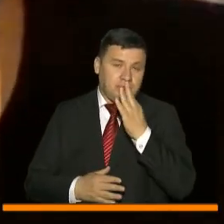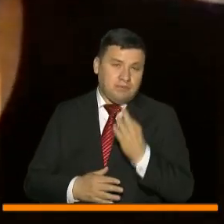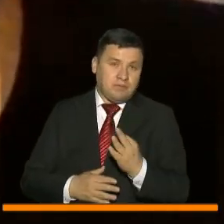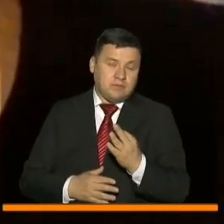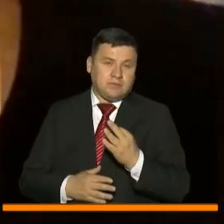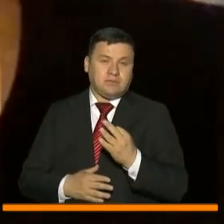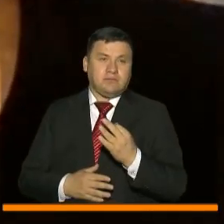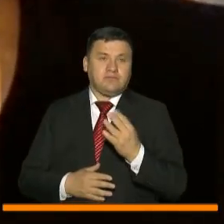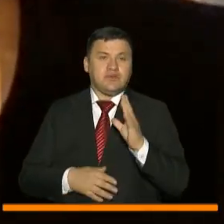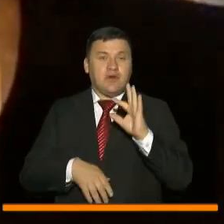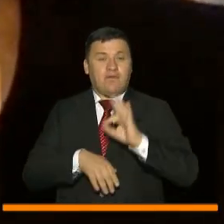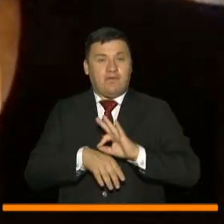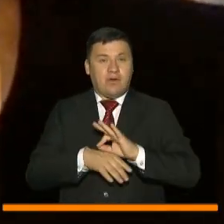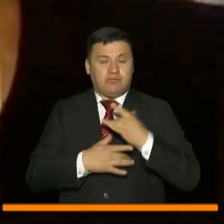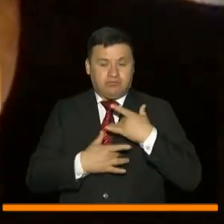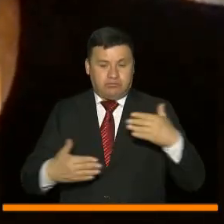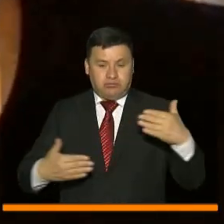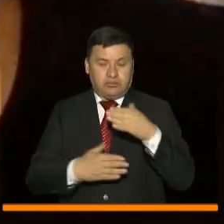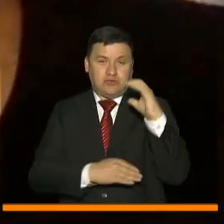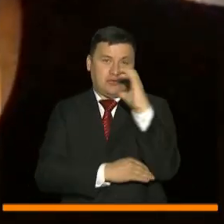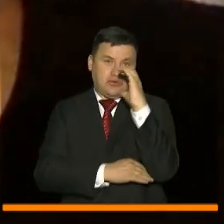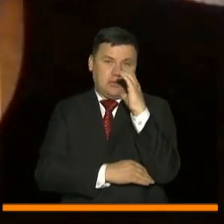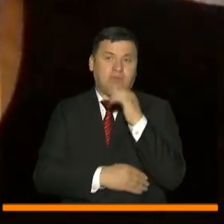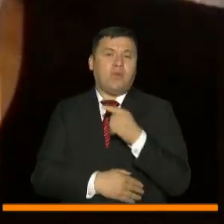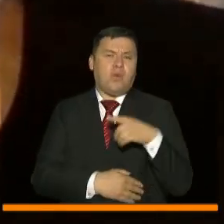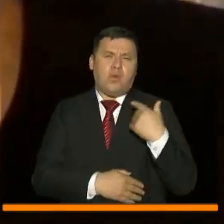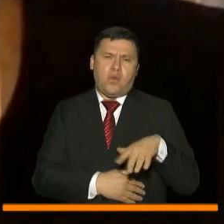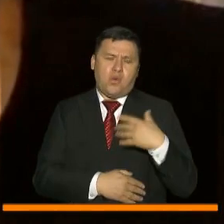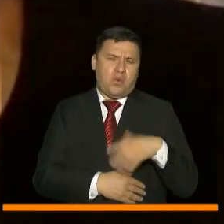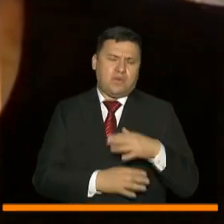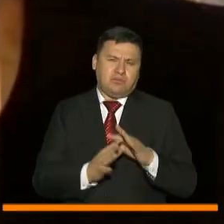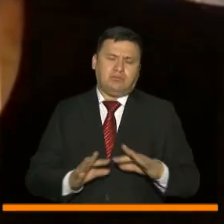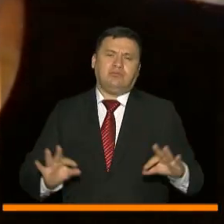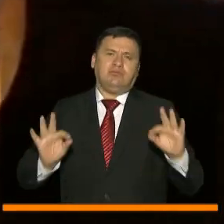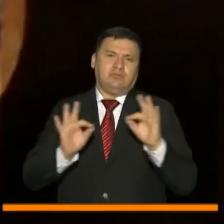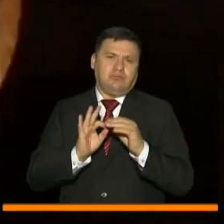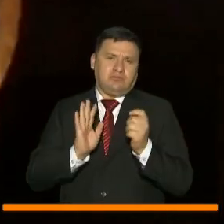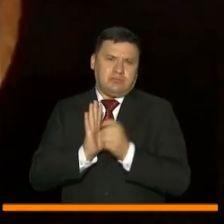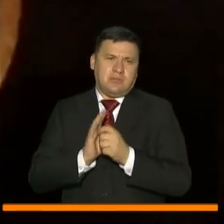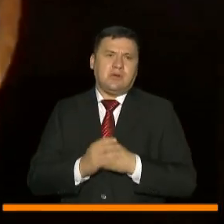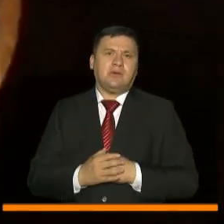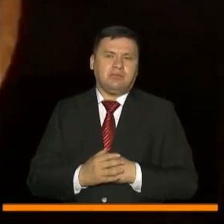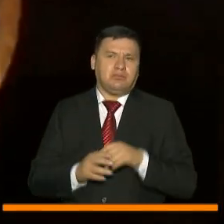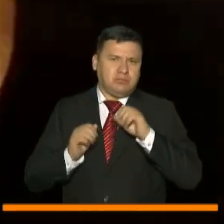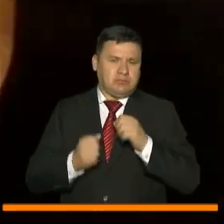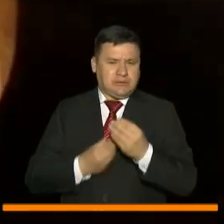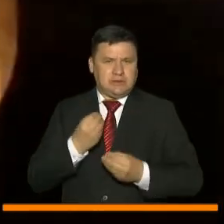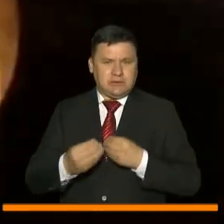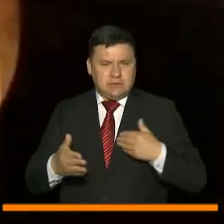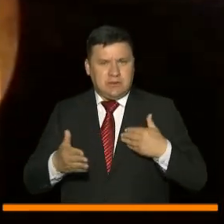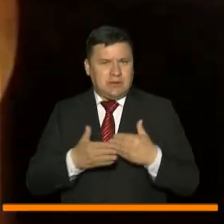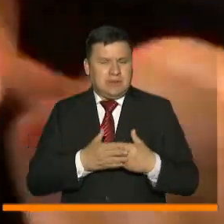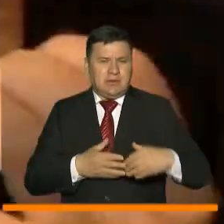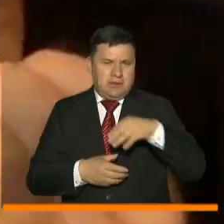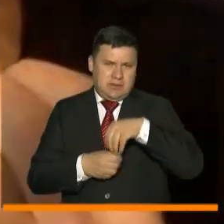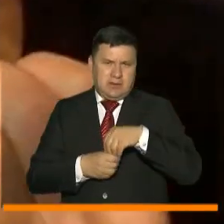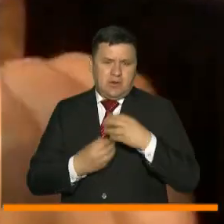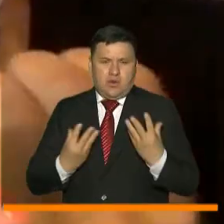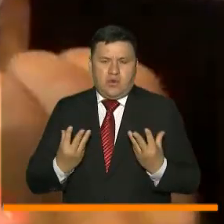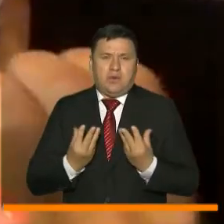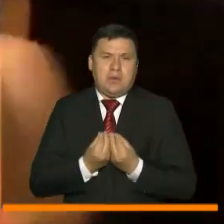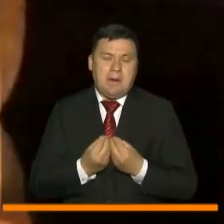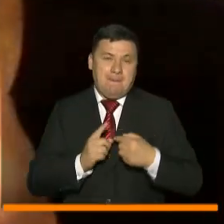Definitivamente para la Fundación Solidaridad por Colombia ha sido muy importante poder hacer parte de este